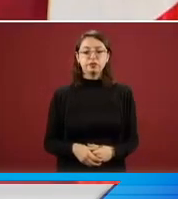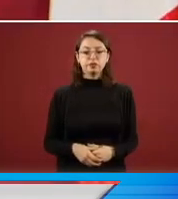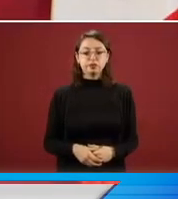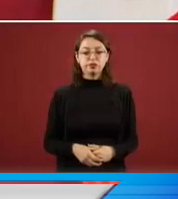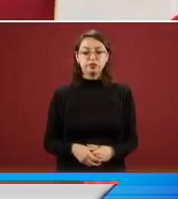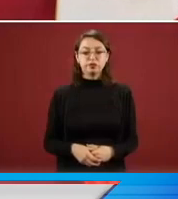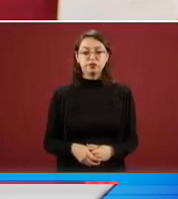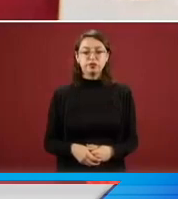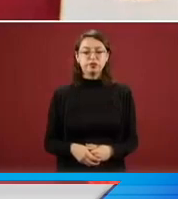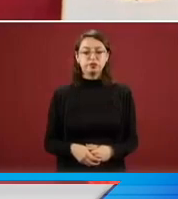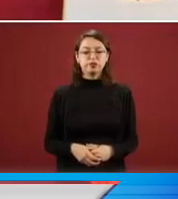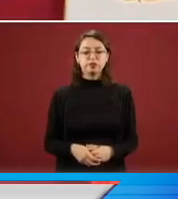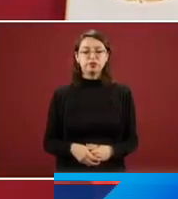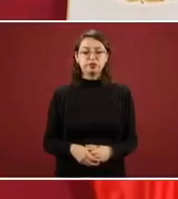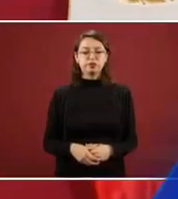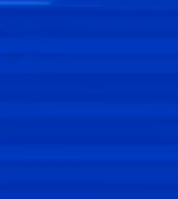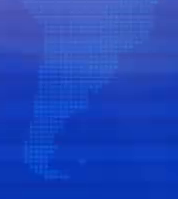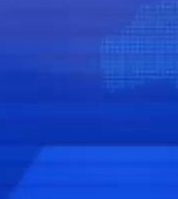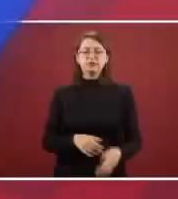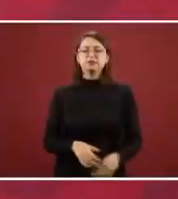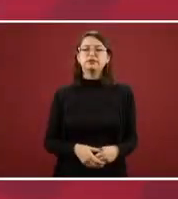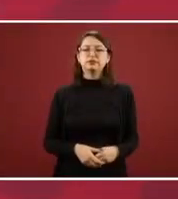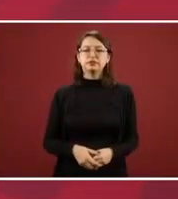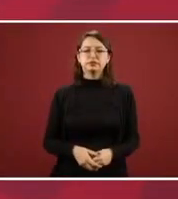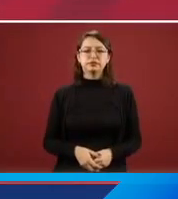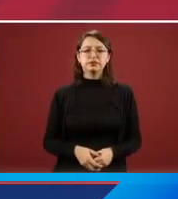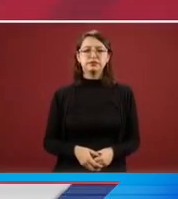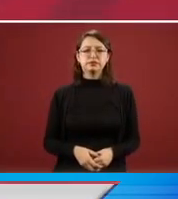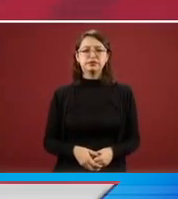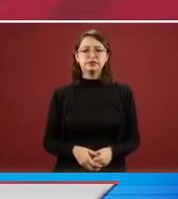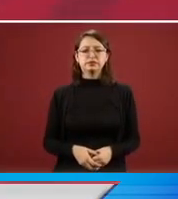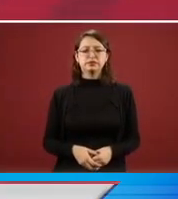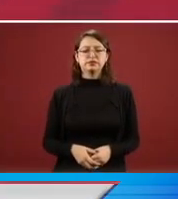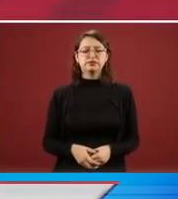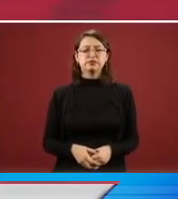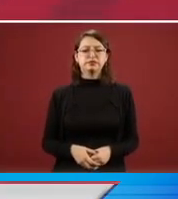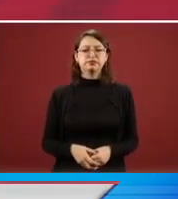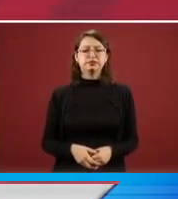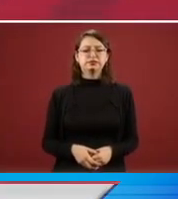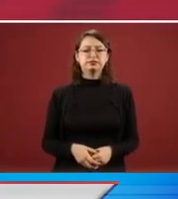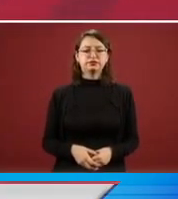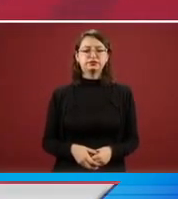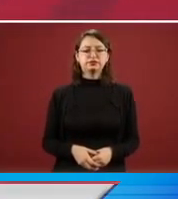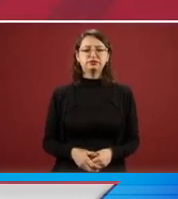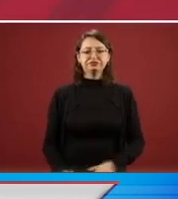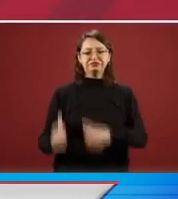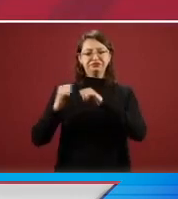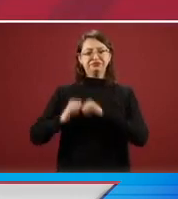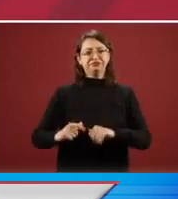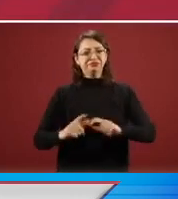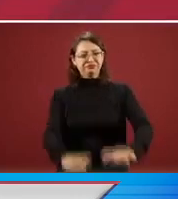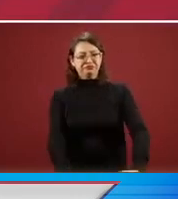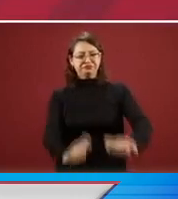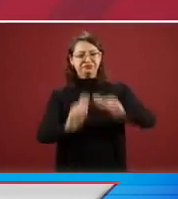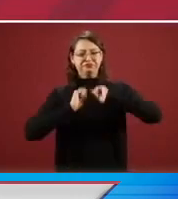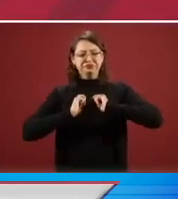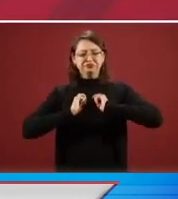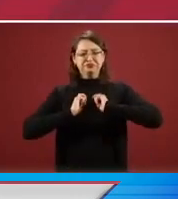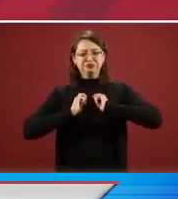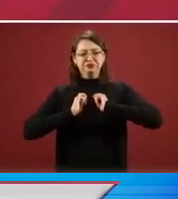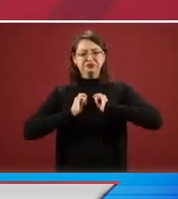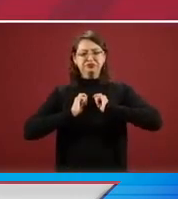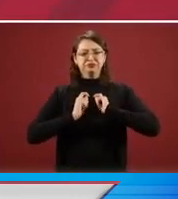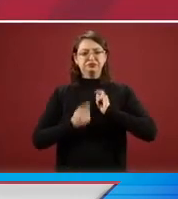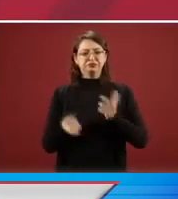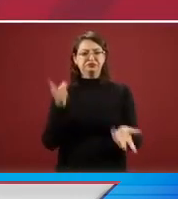principal es hacer valer el derecho al asilo. Primeras acciones en 2020. Este año se consolidará la seguridad y